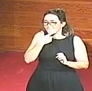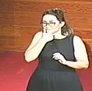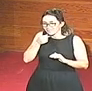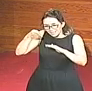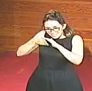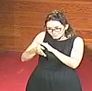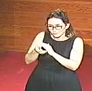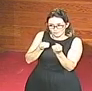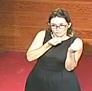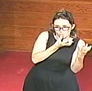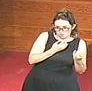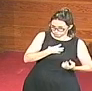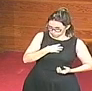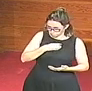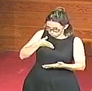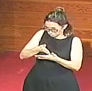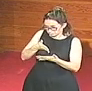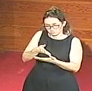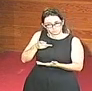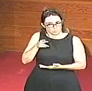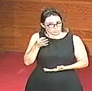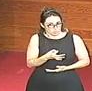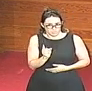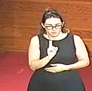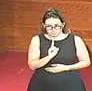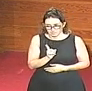informar. Y eso no debería ser así, pero es.